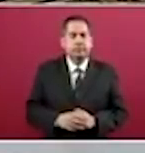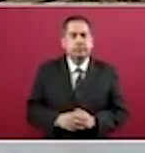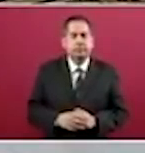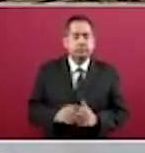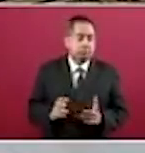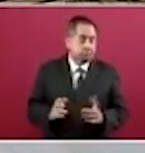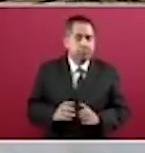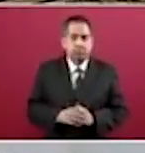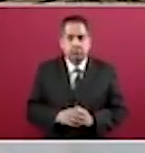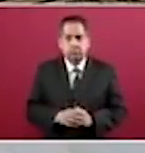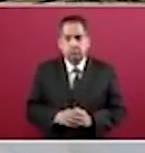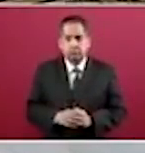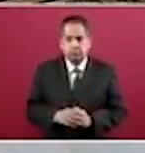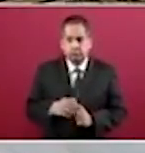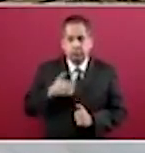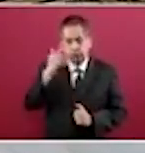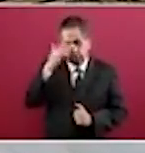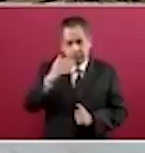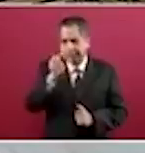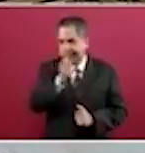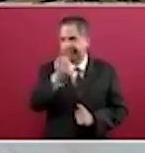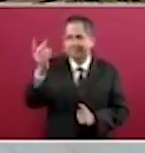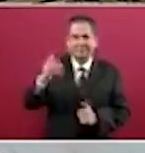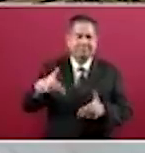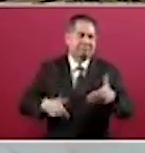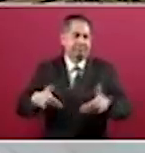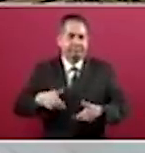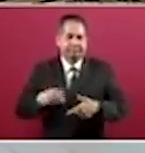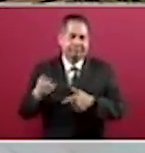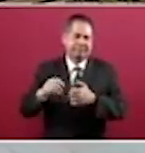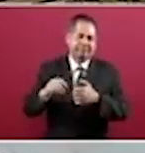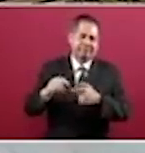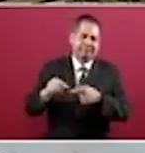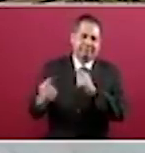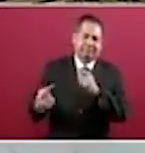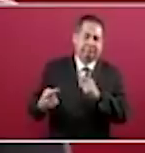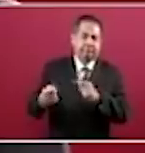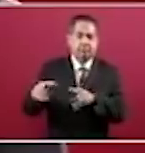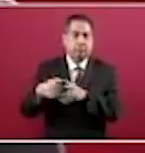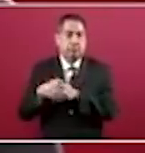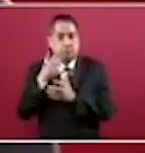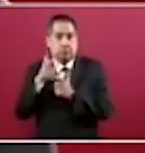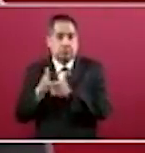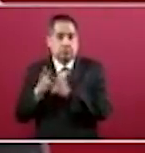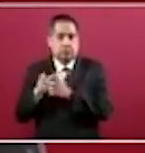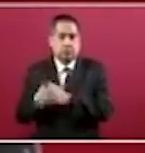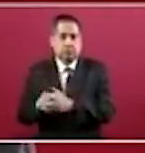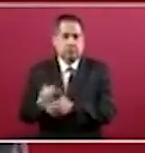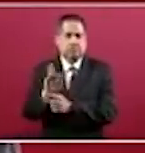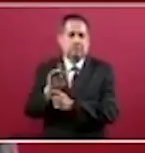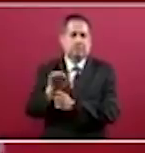yo sé que están molestos, ¿no?, nuestros adversarios, sobre todo los conservadores,